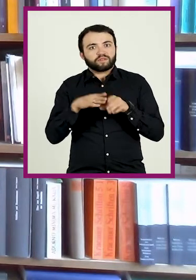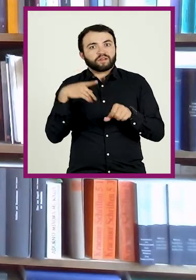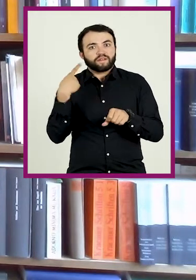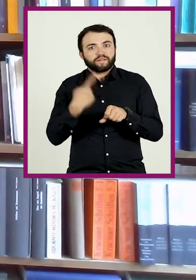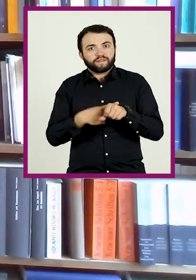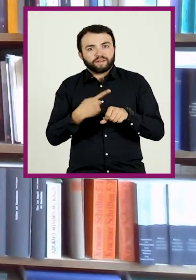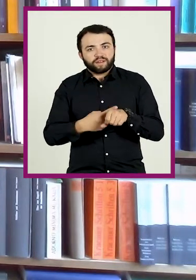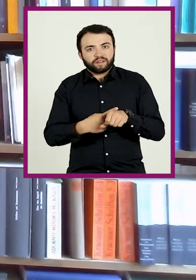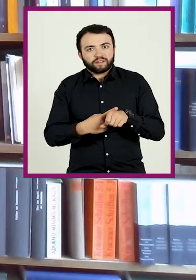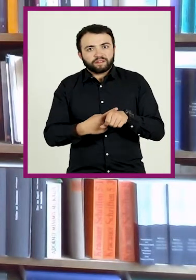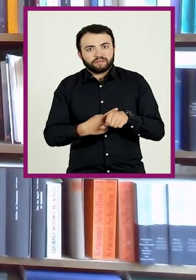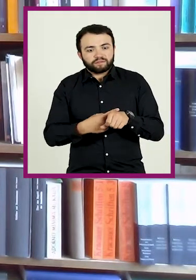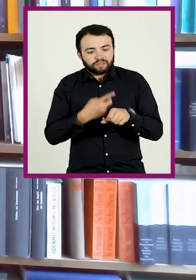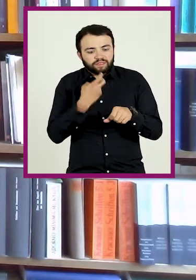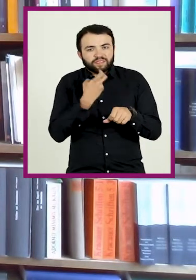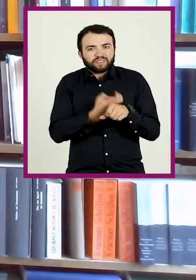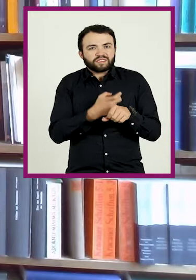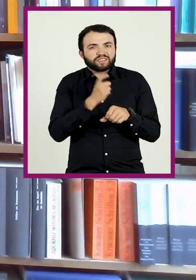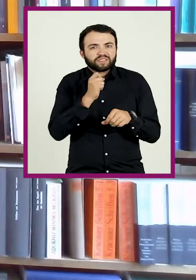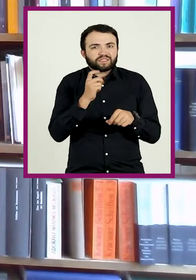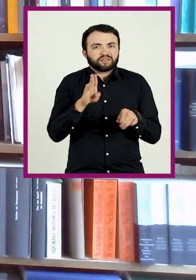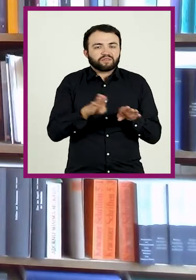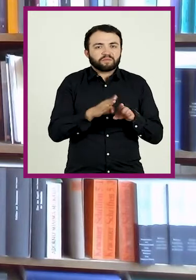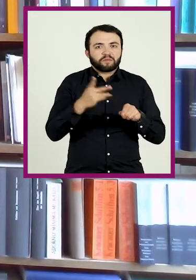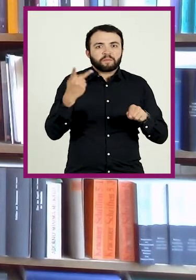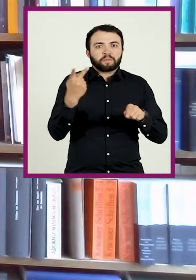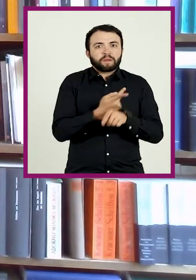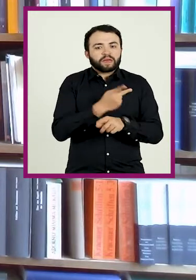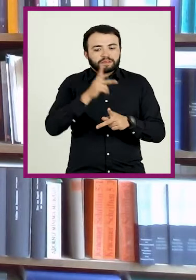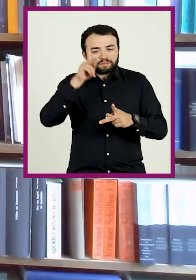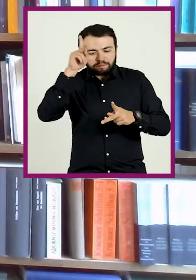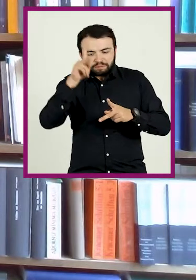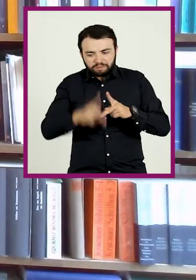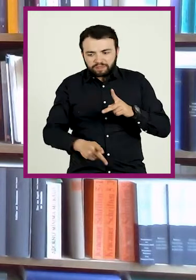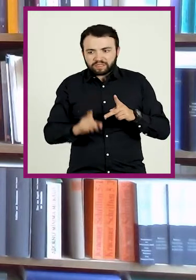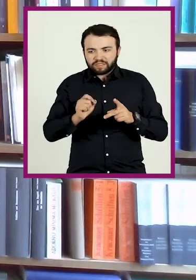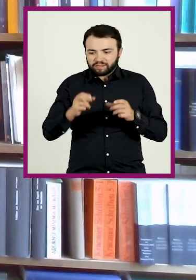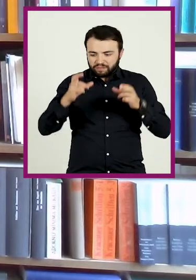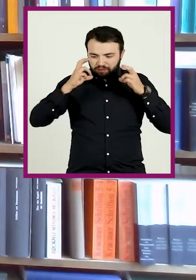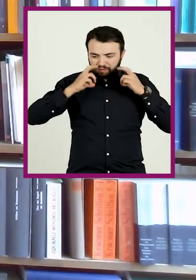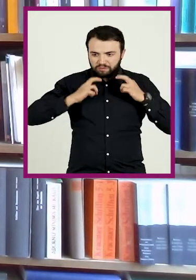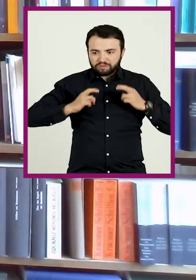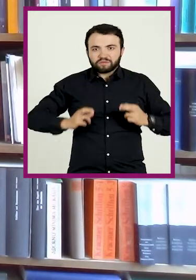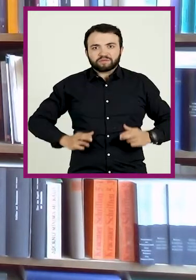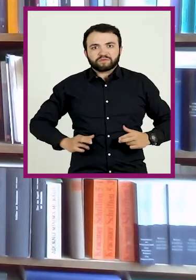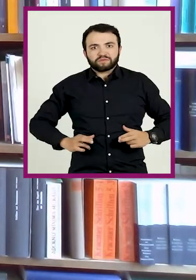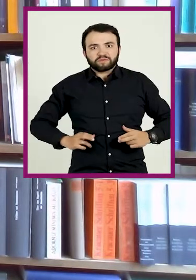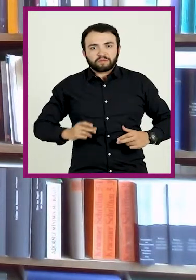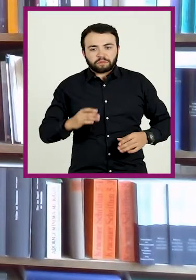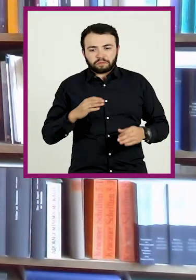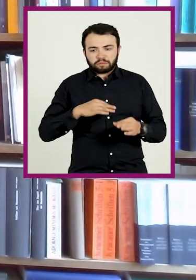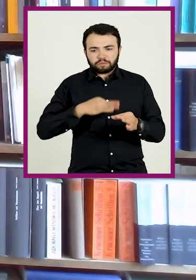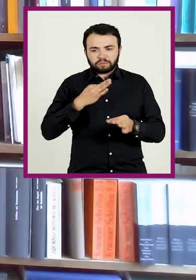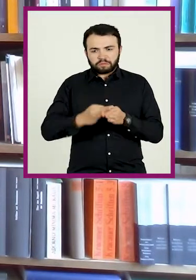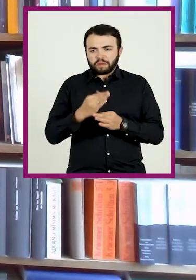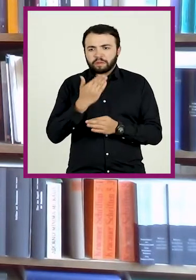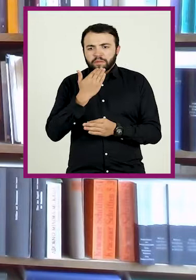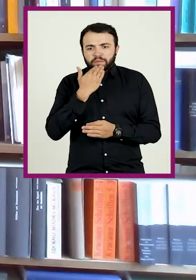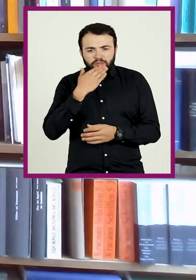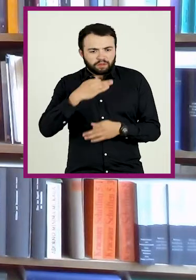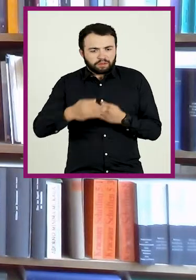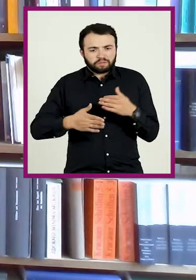a la enfermedad, esto es, a ese evento que interrumpe, perturba el